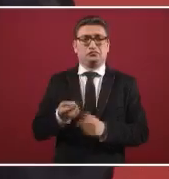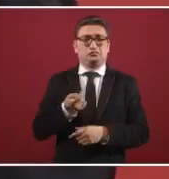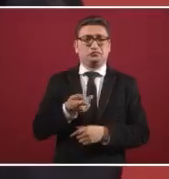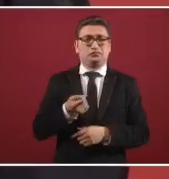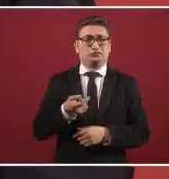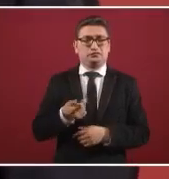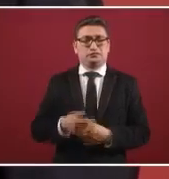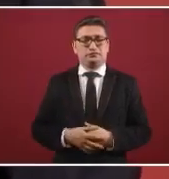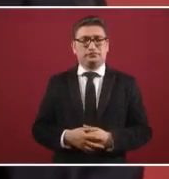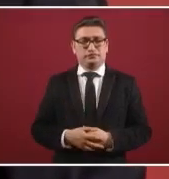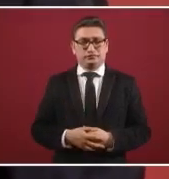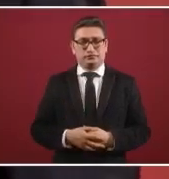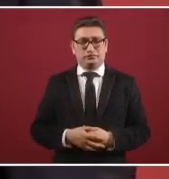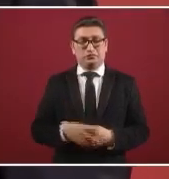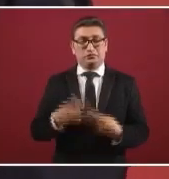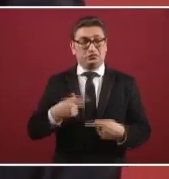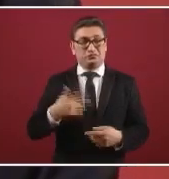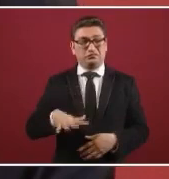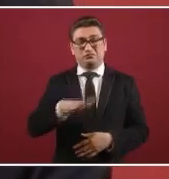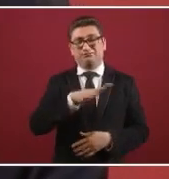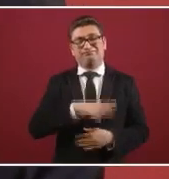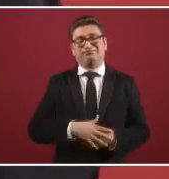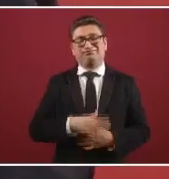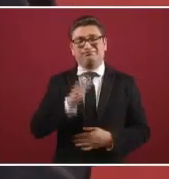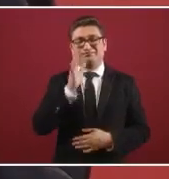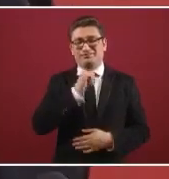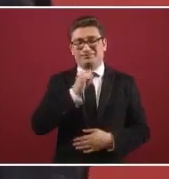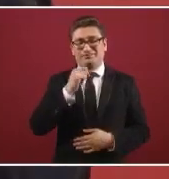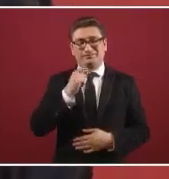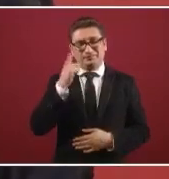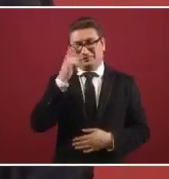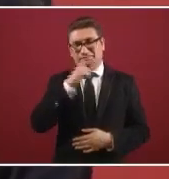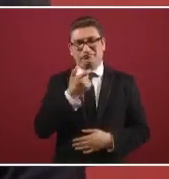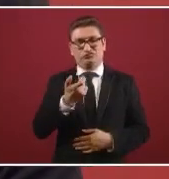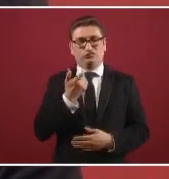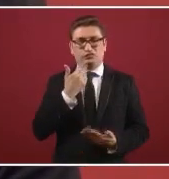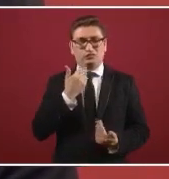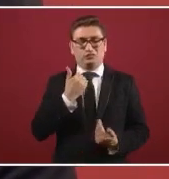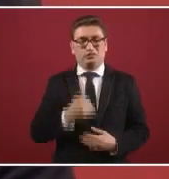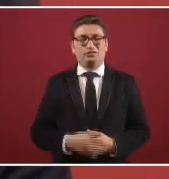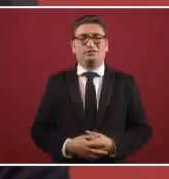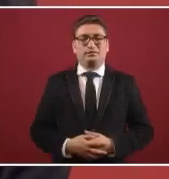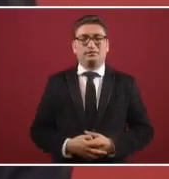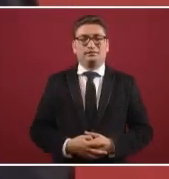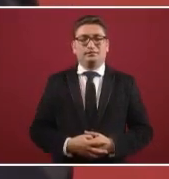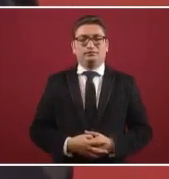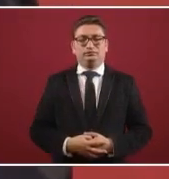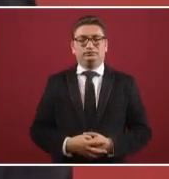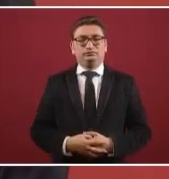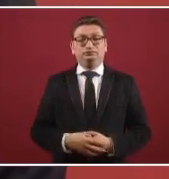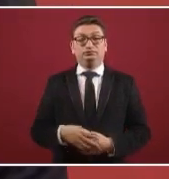un sector de la población. La mayoría no tiene para que sus hijos